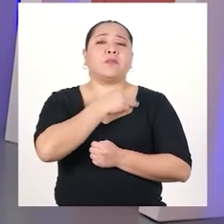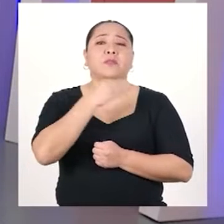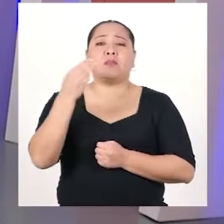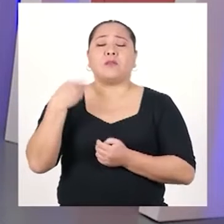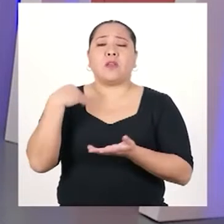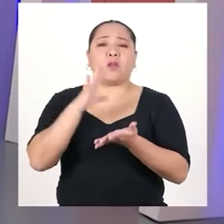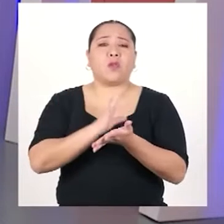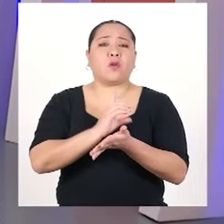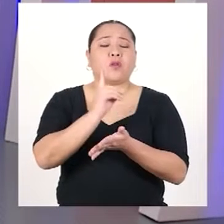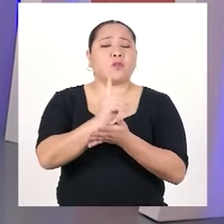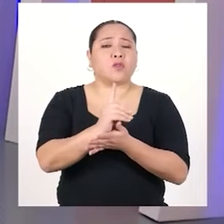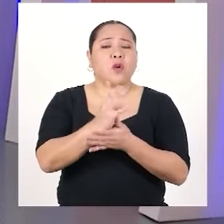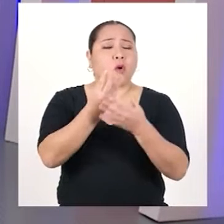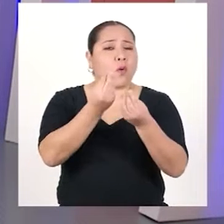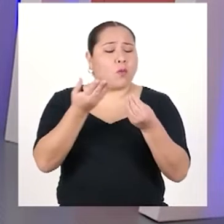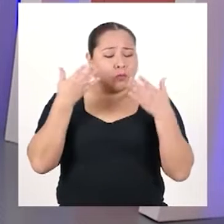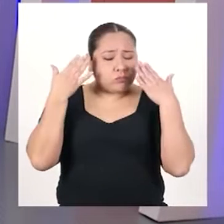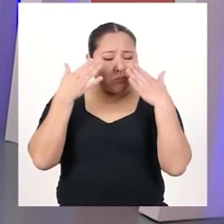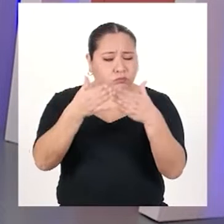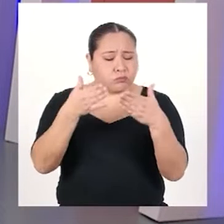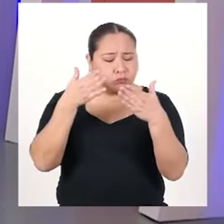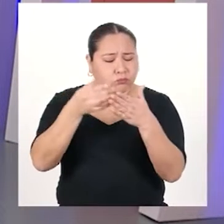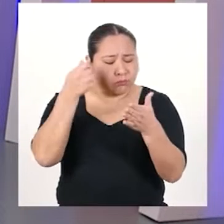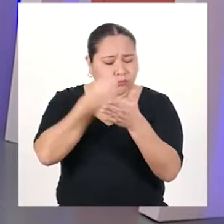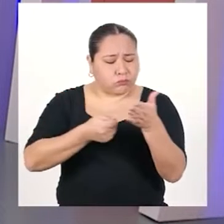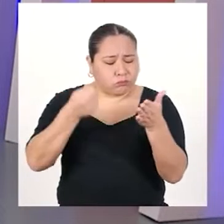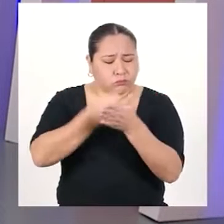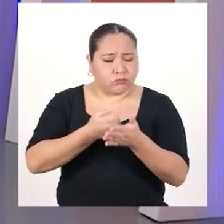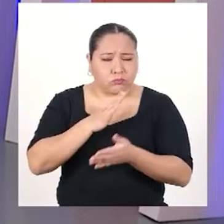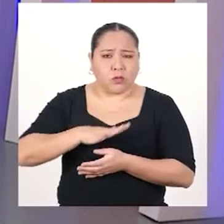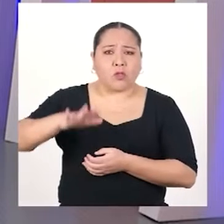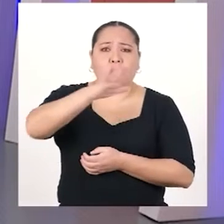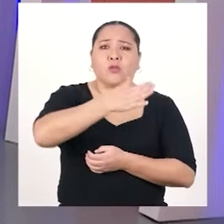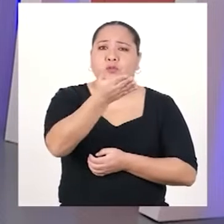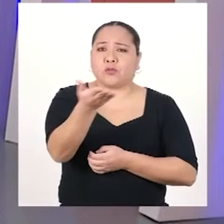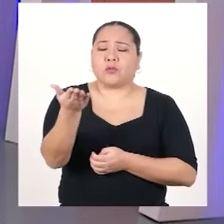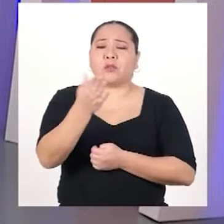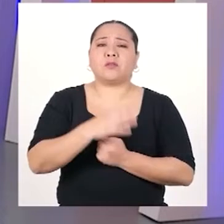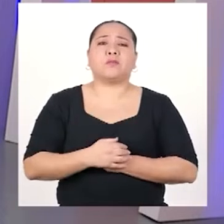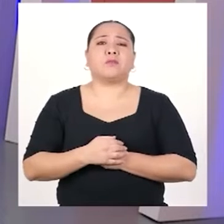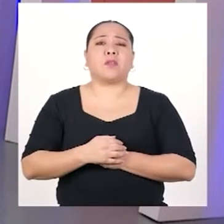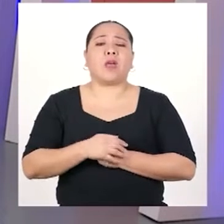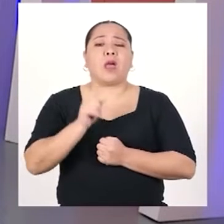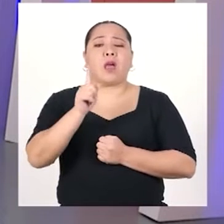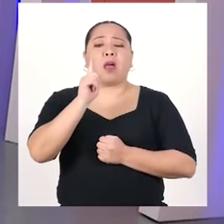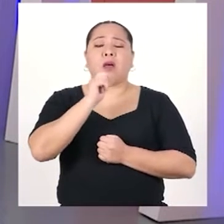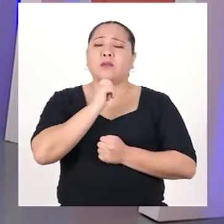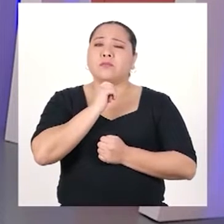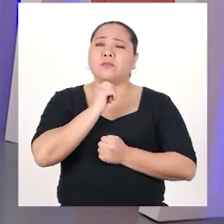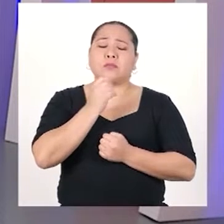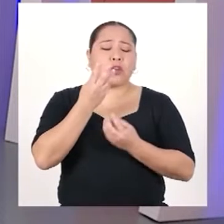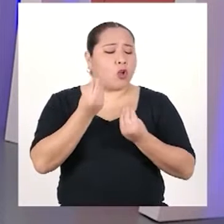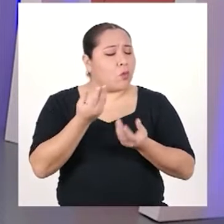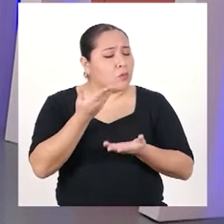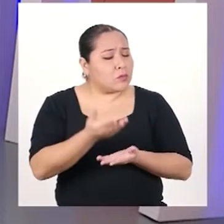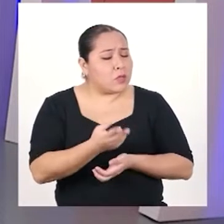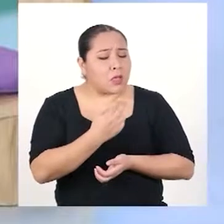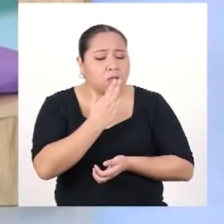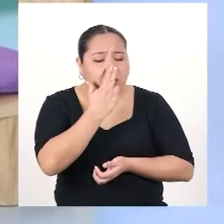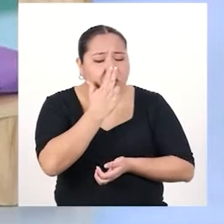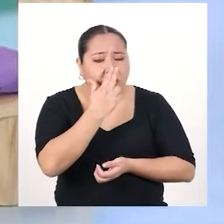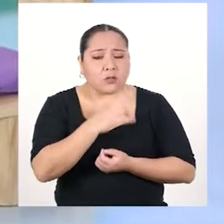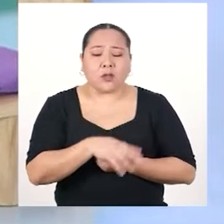Ministerio de Educación hecha con mucha dedicación para todas y todos ustedes. ¿Cómo estás,